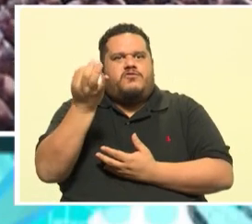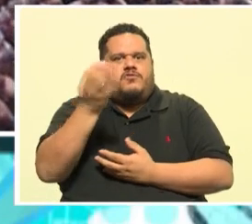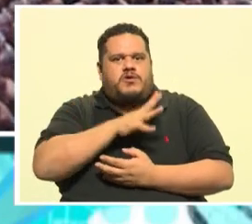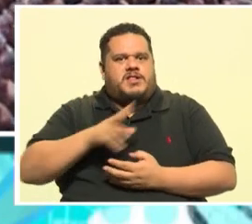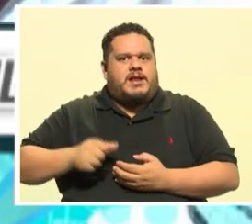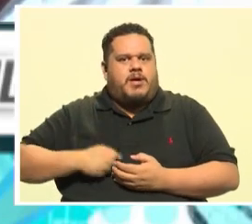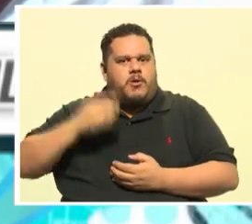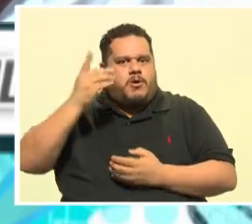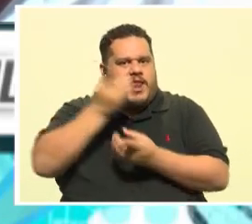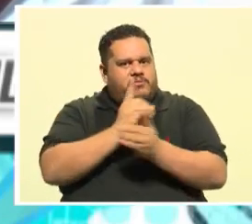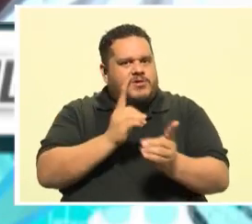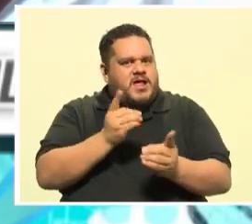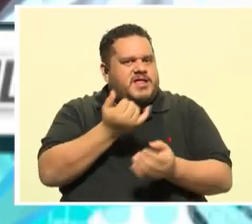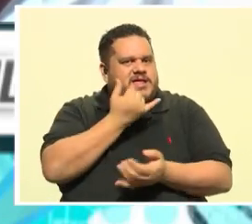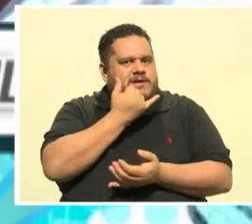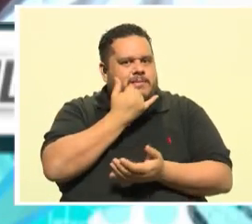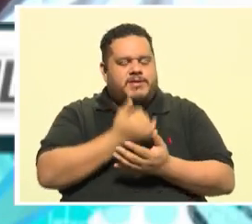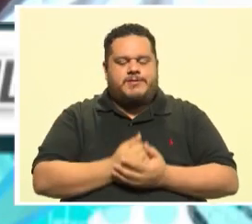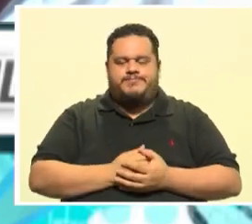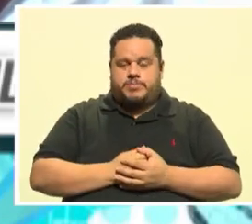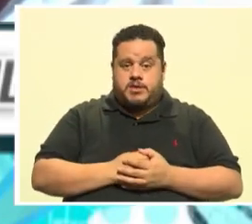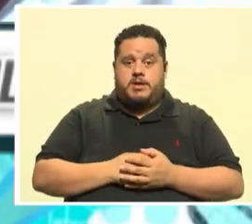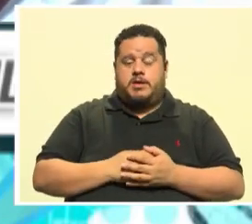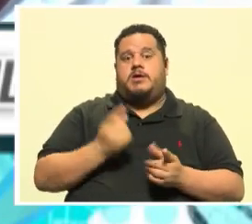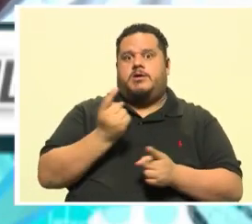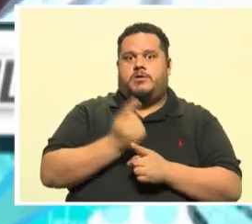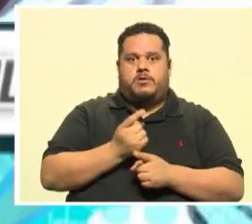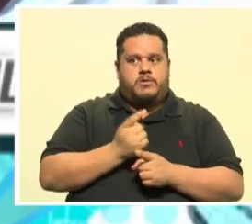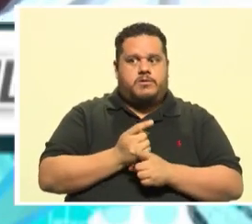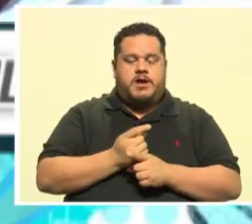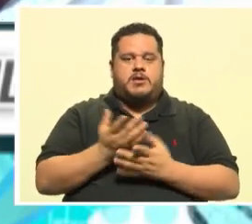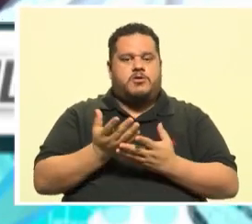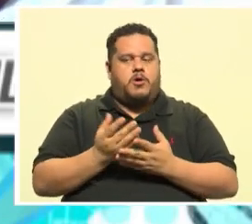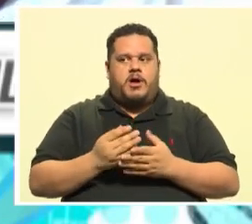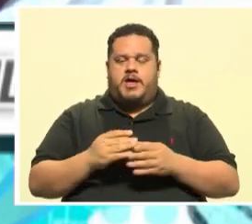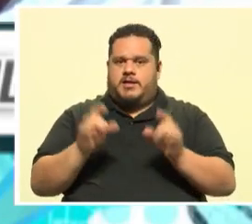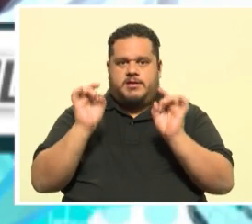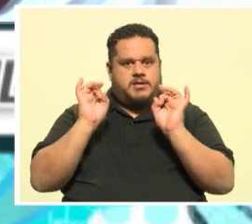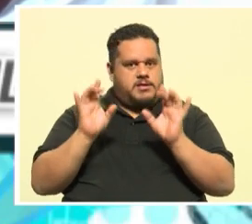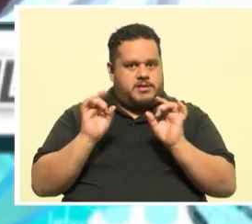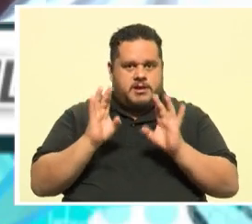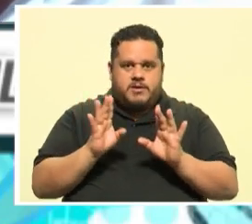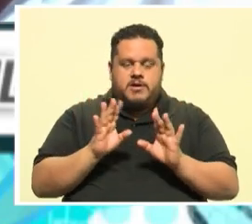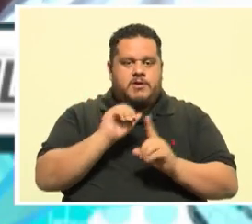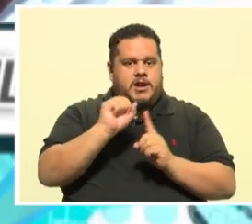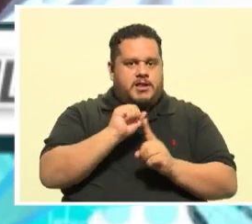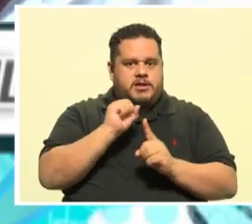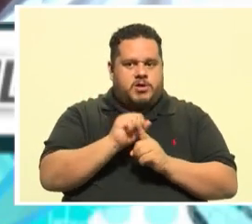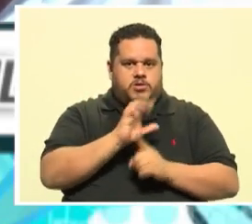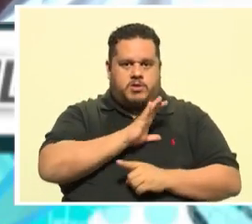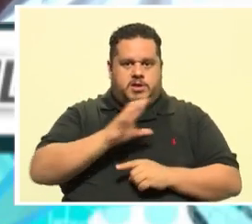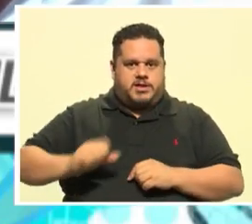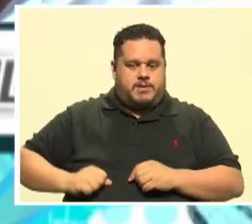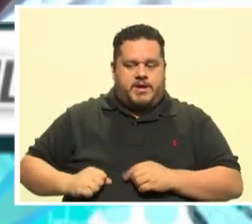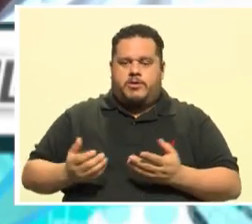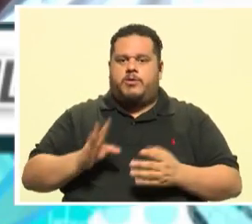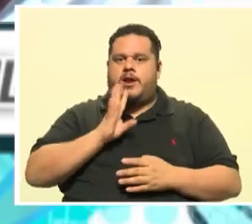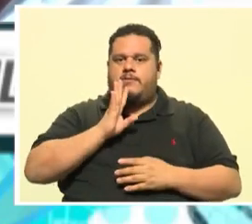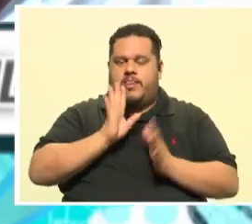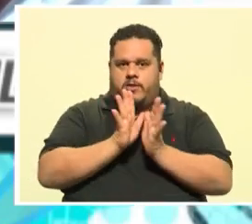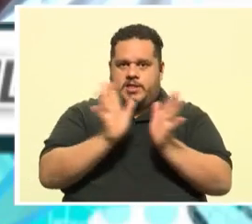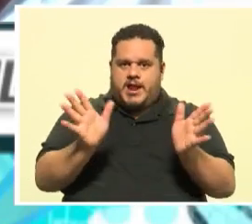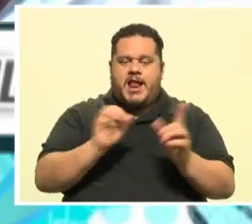Sandoval, uno de los temas que usted ha trabajado mucho es el tema de la violencia en Centroamérica, especialmente en El Salvador.